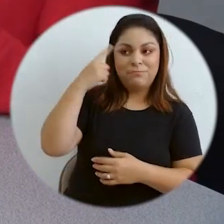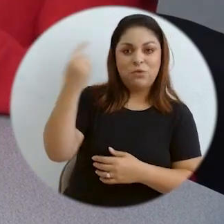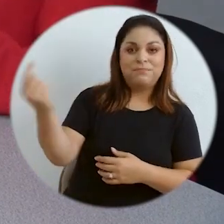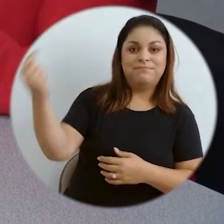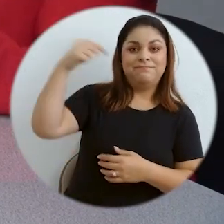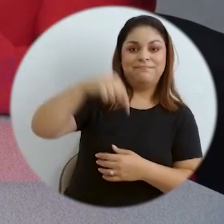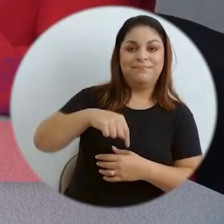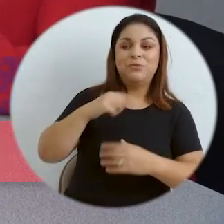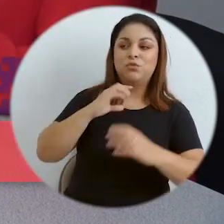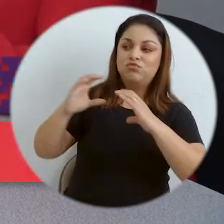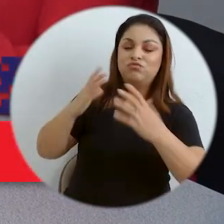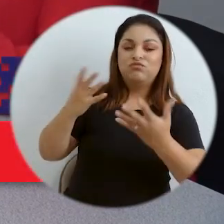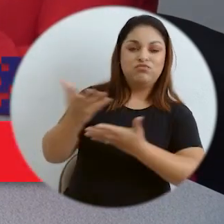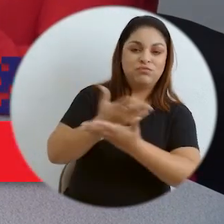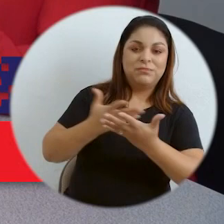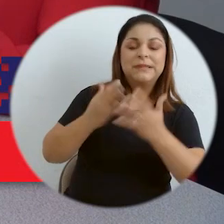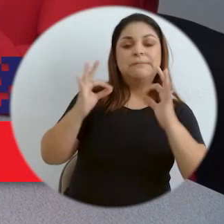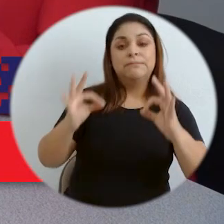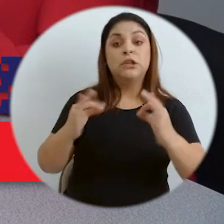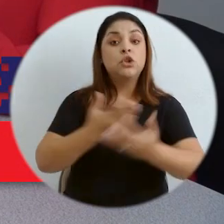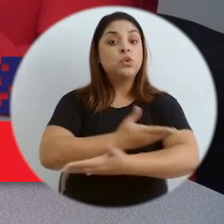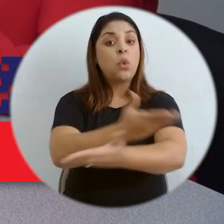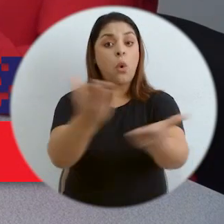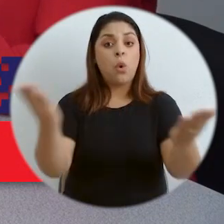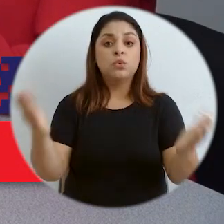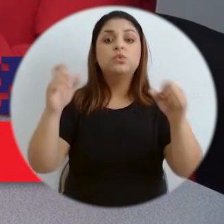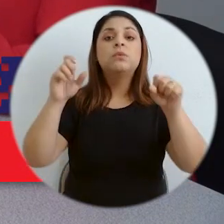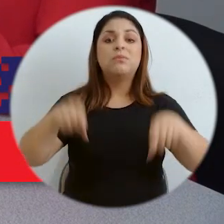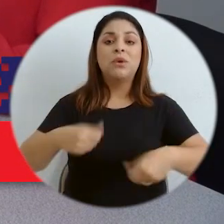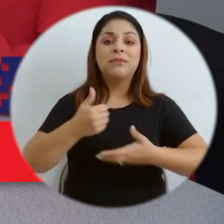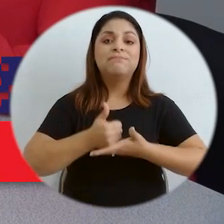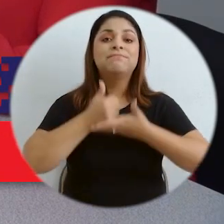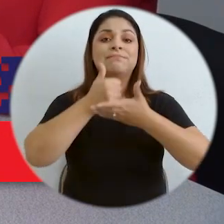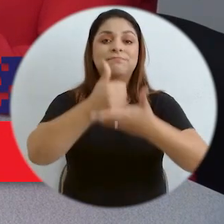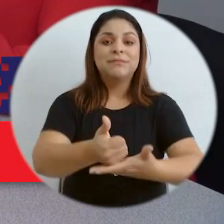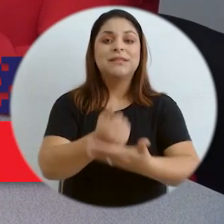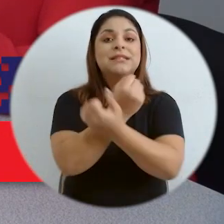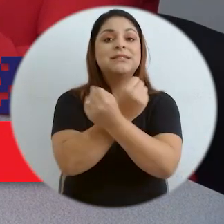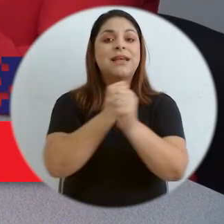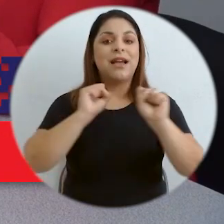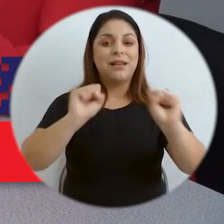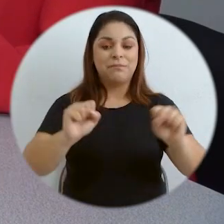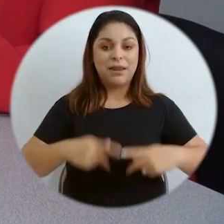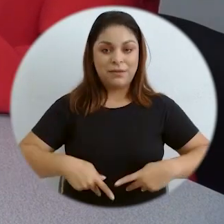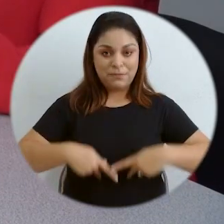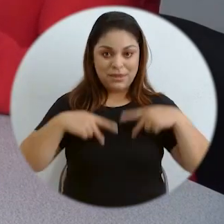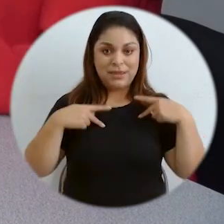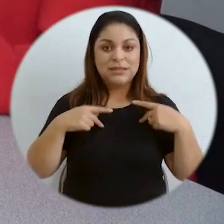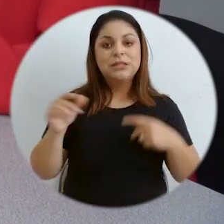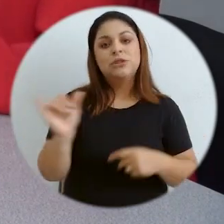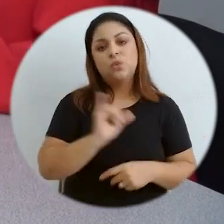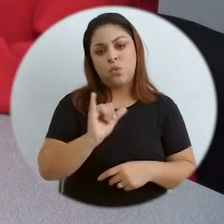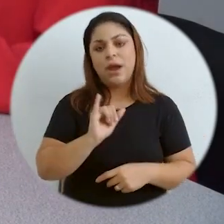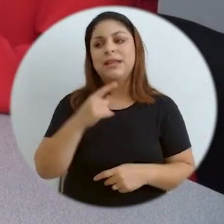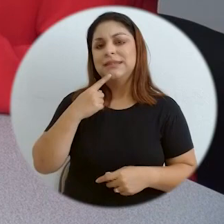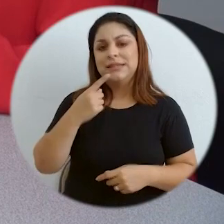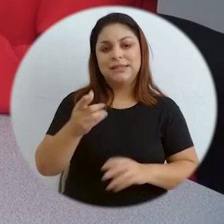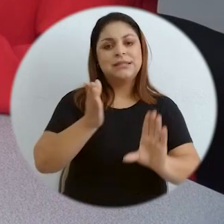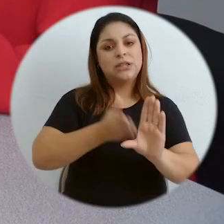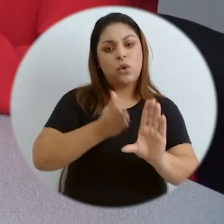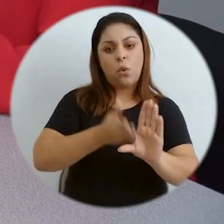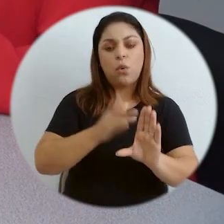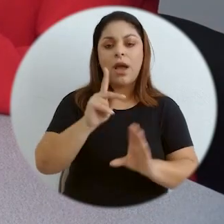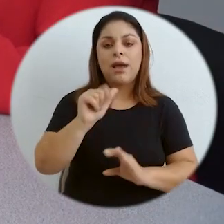a Katia por estar acá. Y bueno, todos de alguna manera podemos contribuir, ¿verdad?, a salvar estas vidas. Como bien lo decía